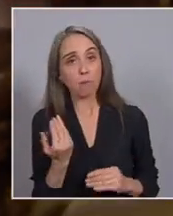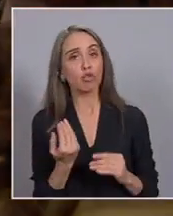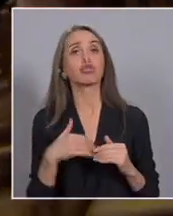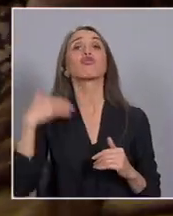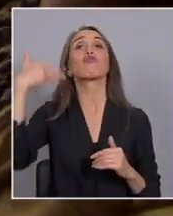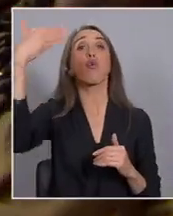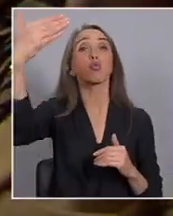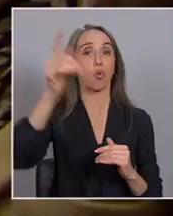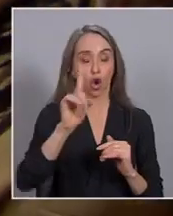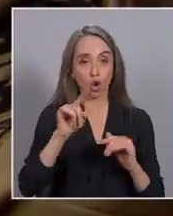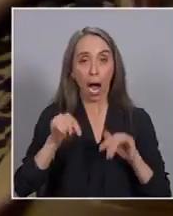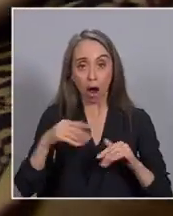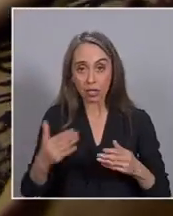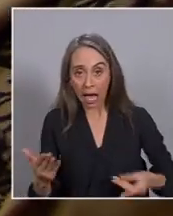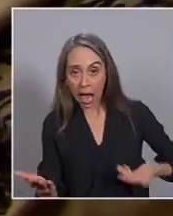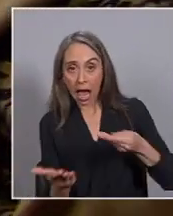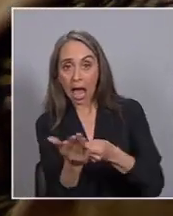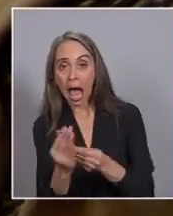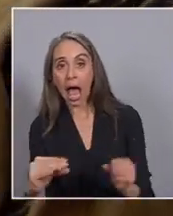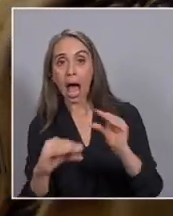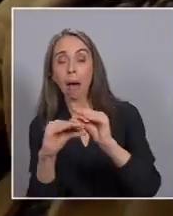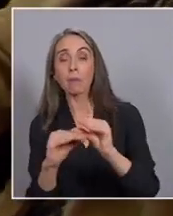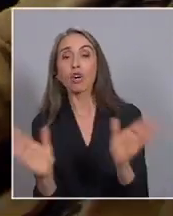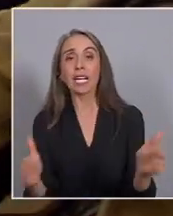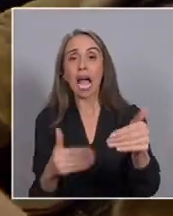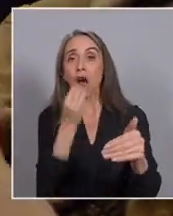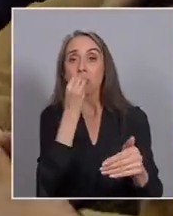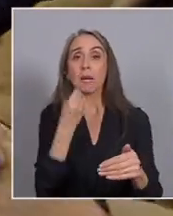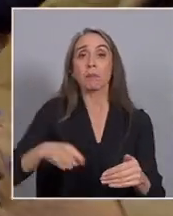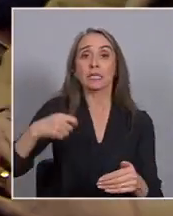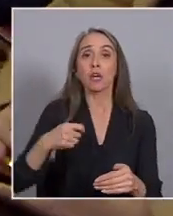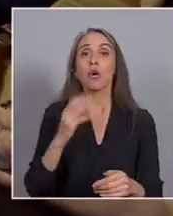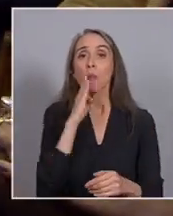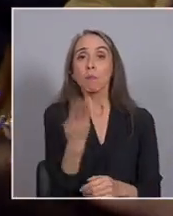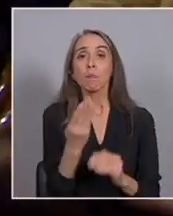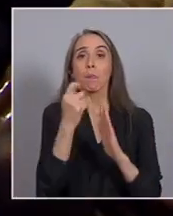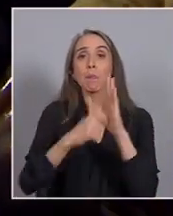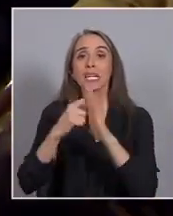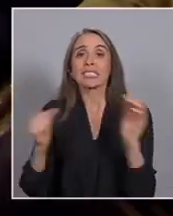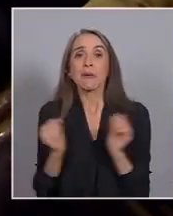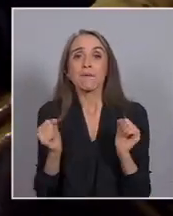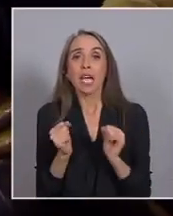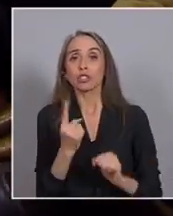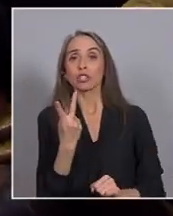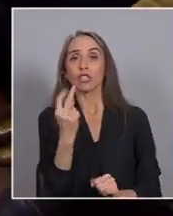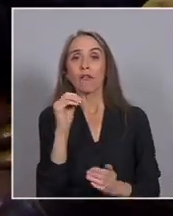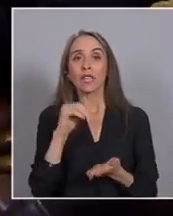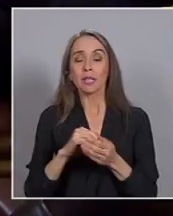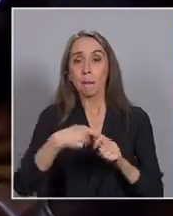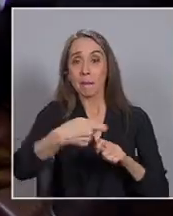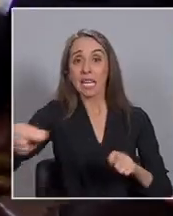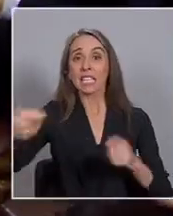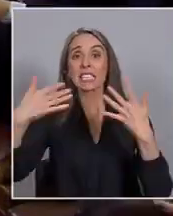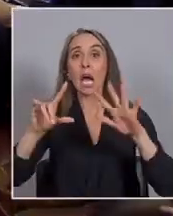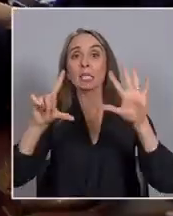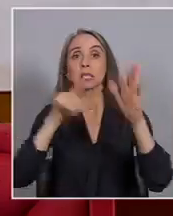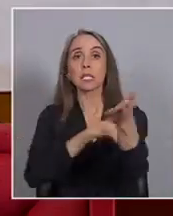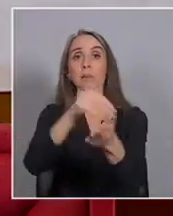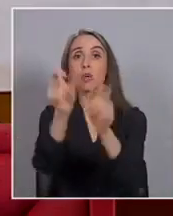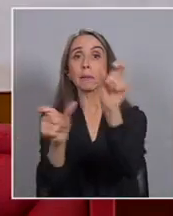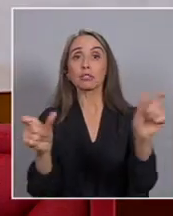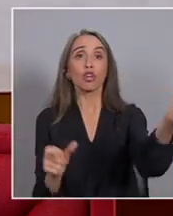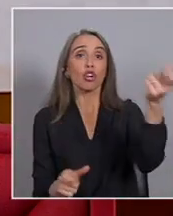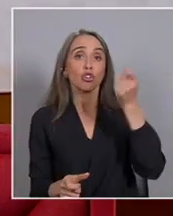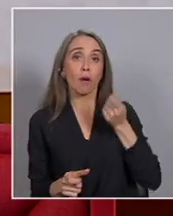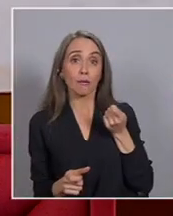Entregamos un aporte para compensar el alza de la canasta de alimentos y un bono invierno de 120 mil pesos para más de 7 millones de personas.